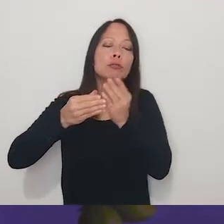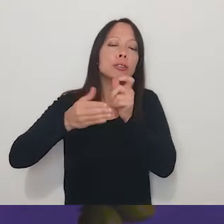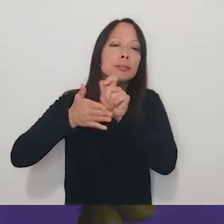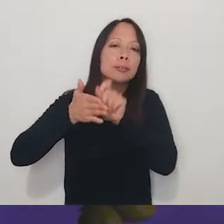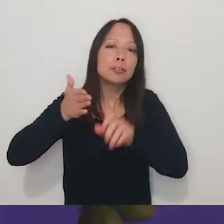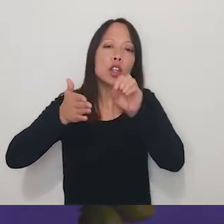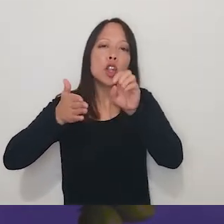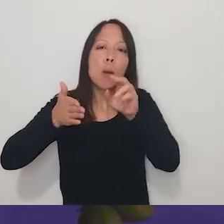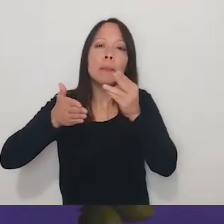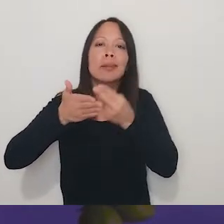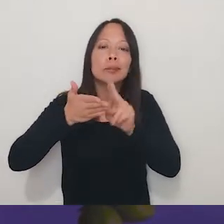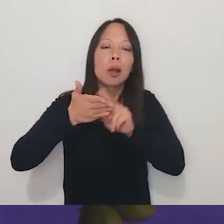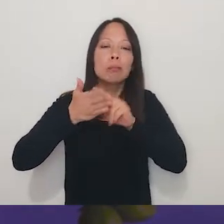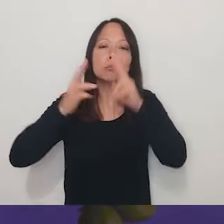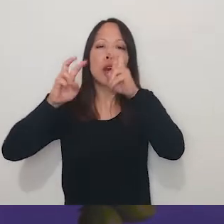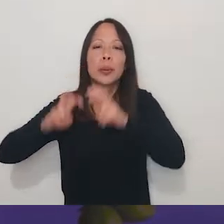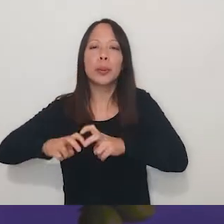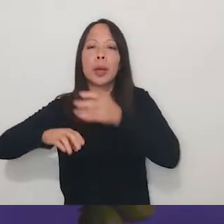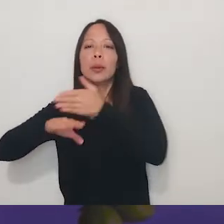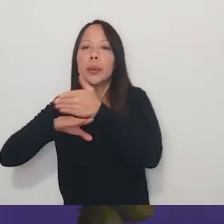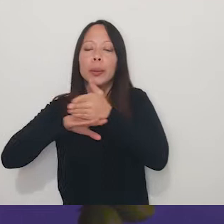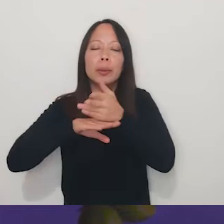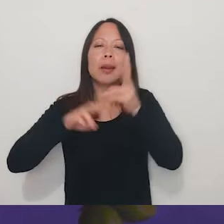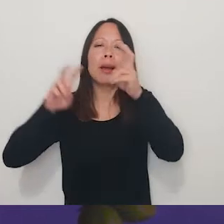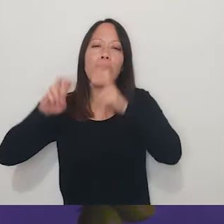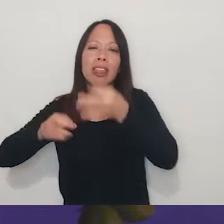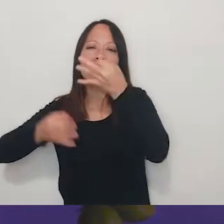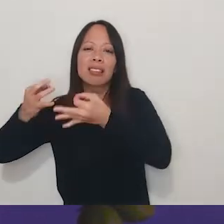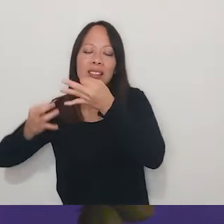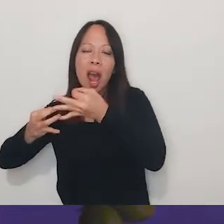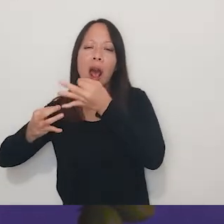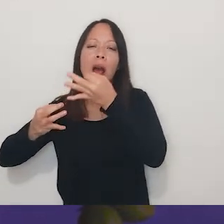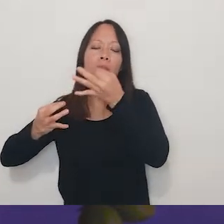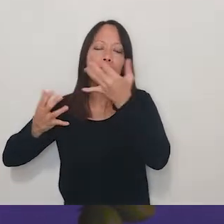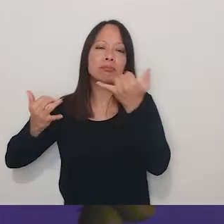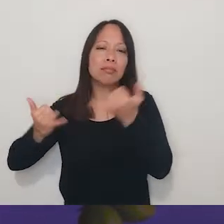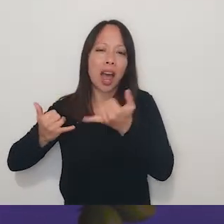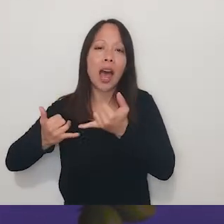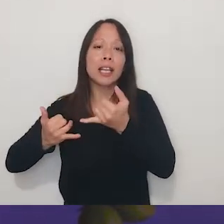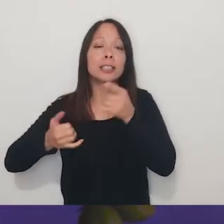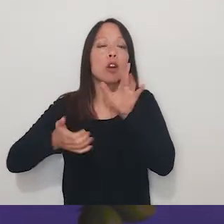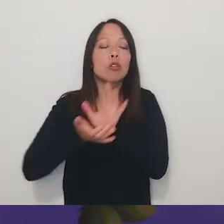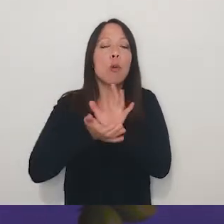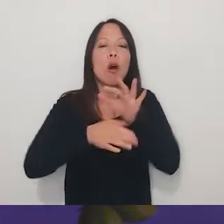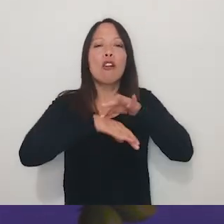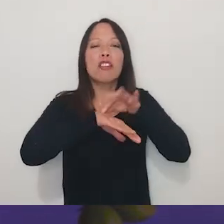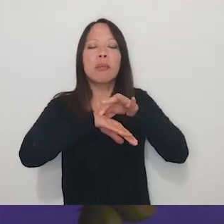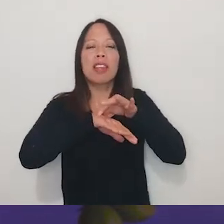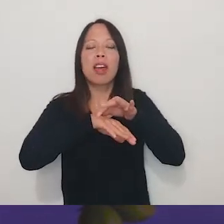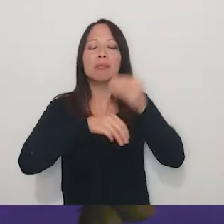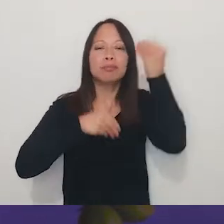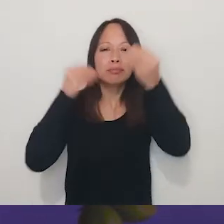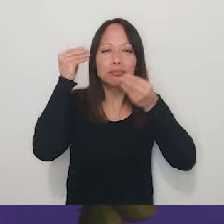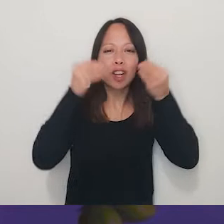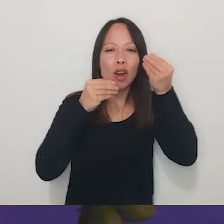varias consultas, a estudios, y bueno, y estos síntomas relativamente comunes pueden ocultar la enfermedad rara